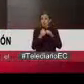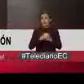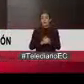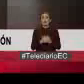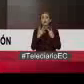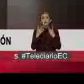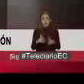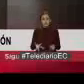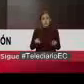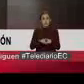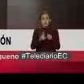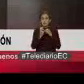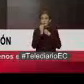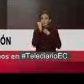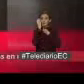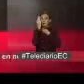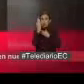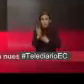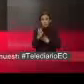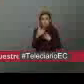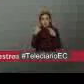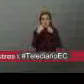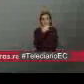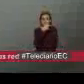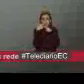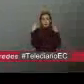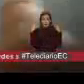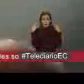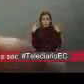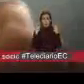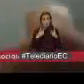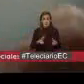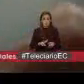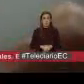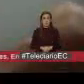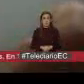ajena y con información que conoce que es falsa. Eduardo Córdoba, Ecuador TV.